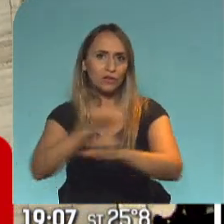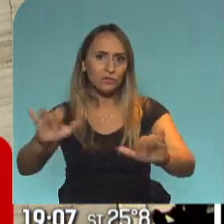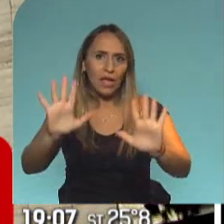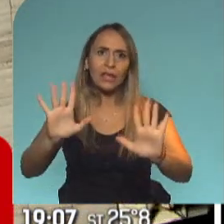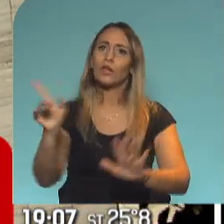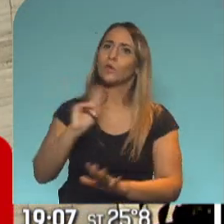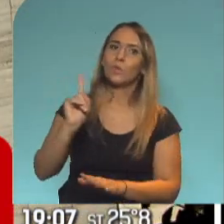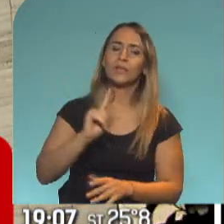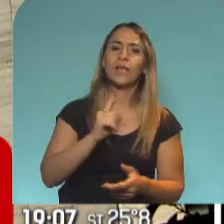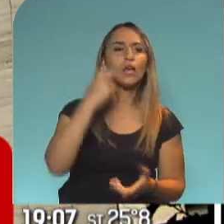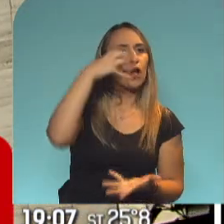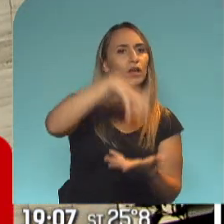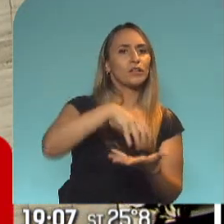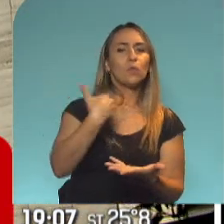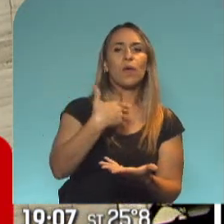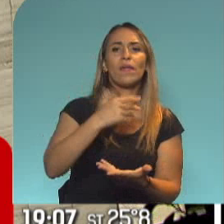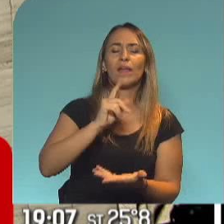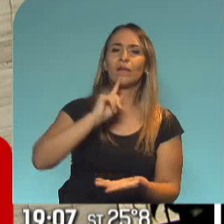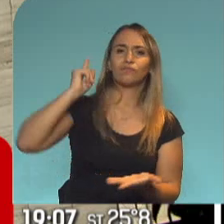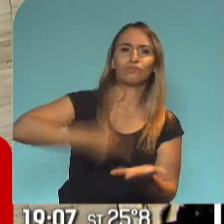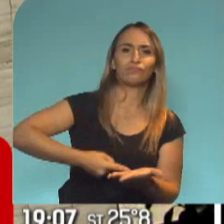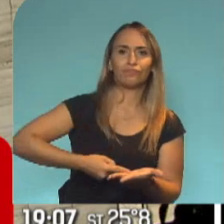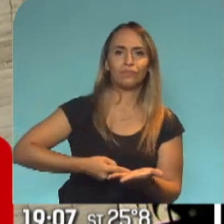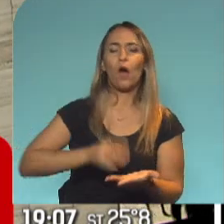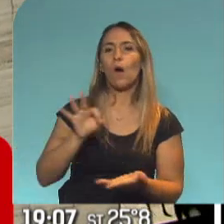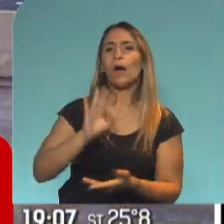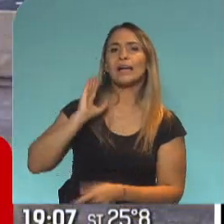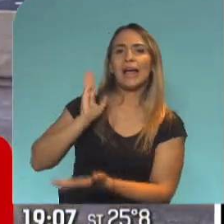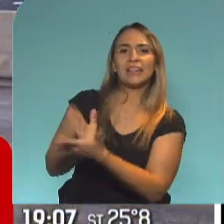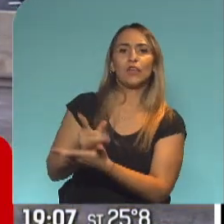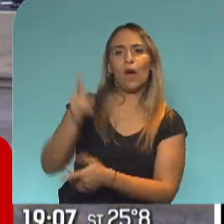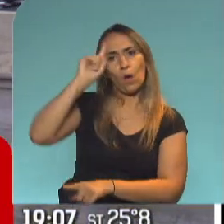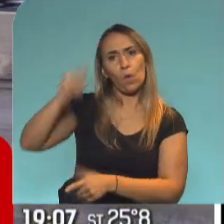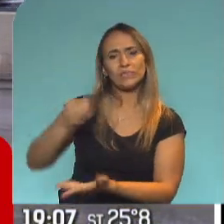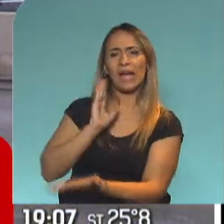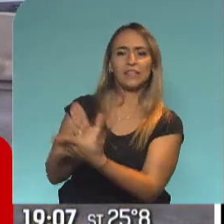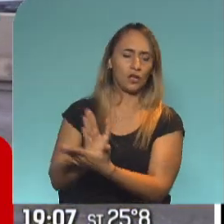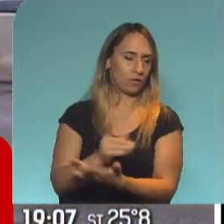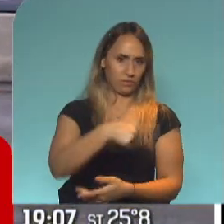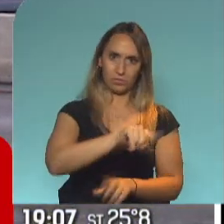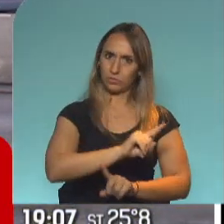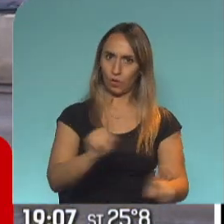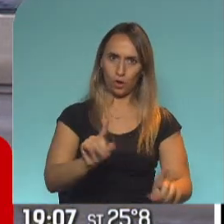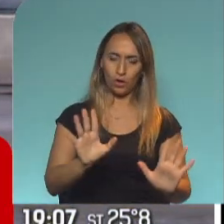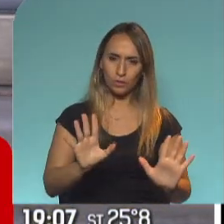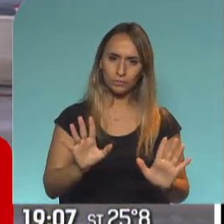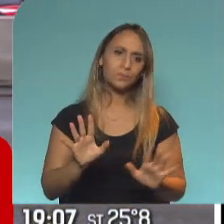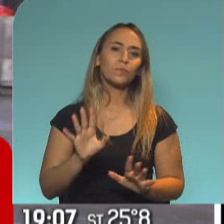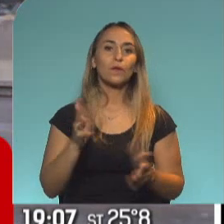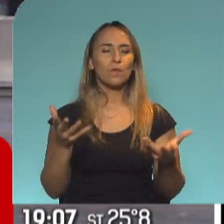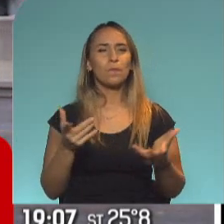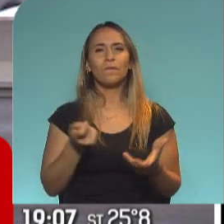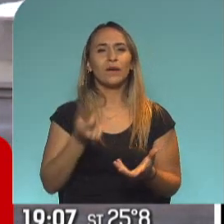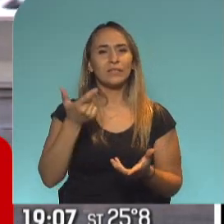sancionar, que no es la idea tampoco, ¿no? De esta bicameral, sancionar a juez. Exactamente. Mira, la manera más práctica para entender lo que se está